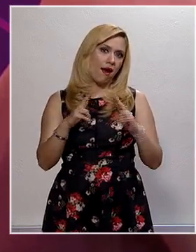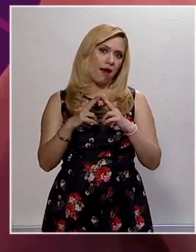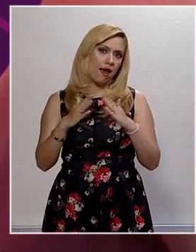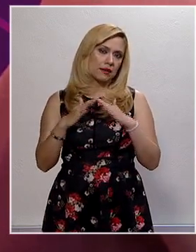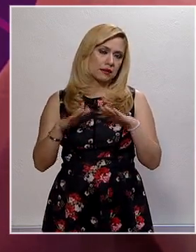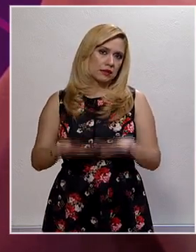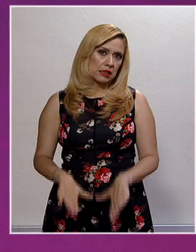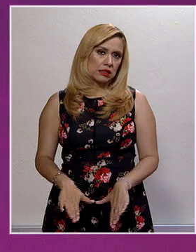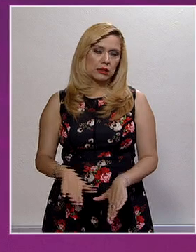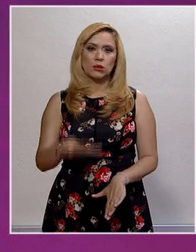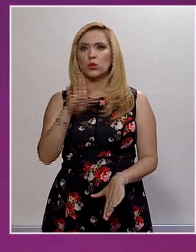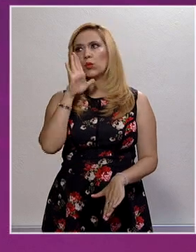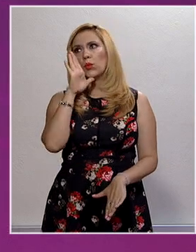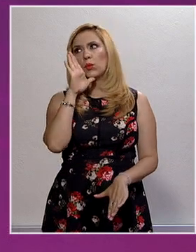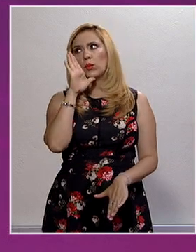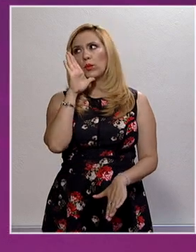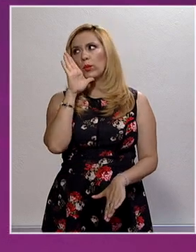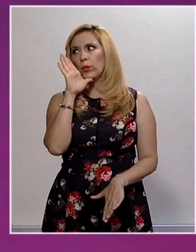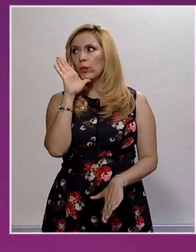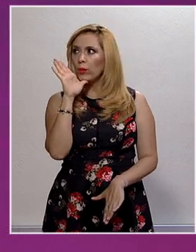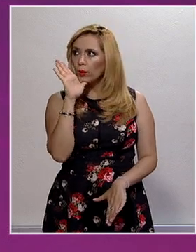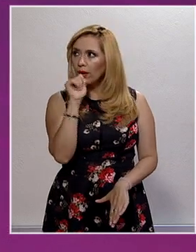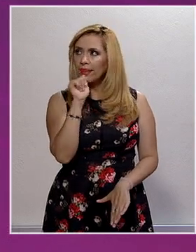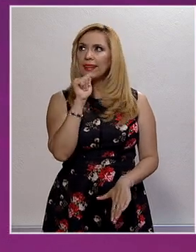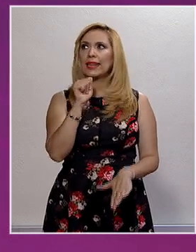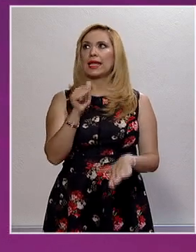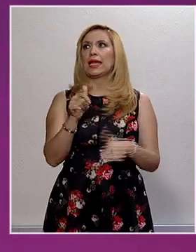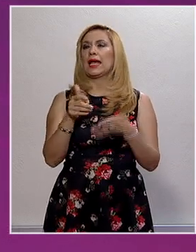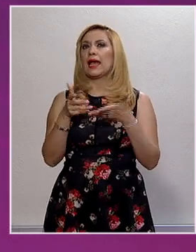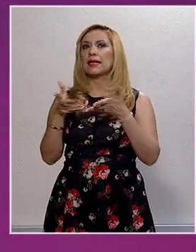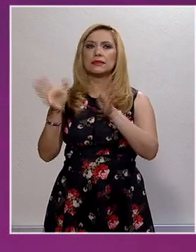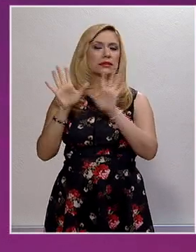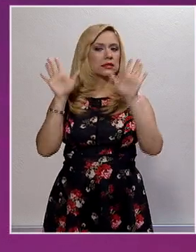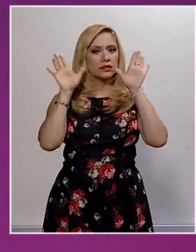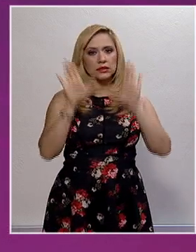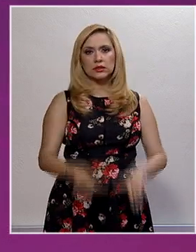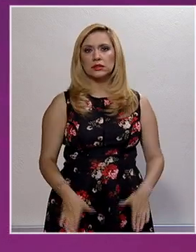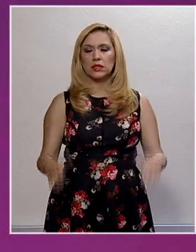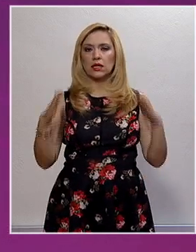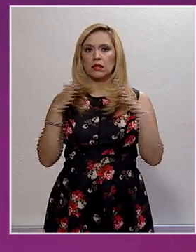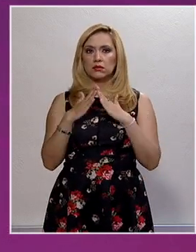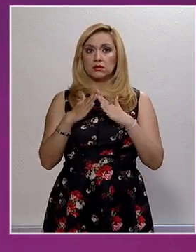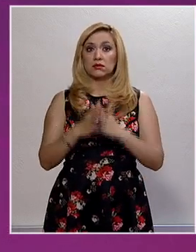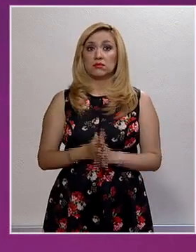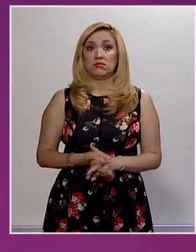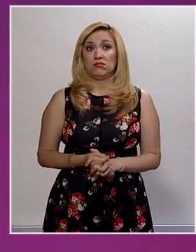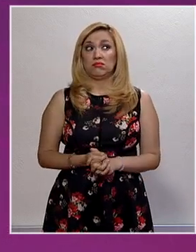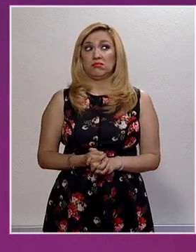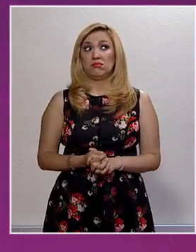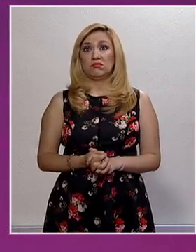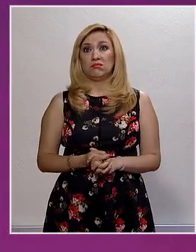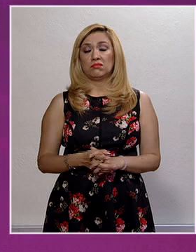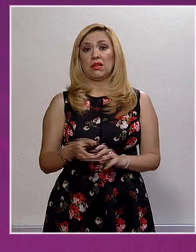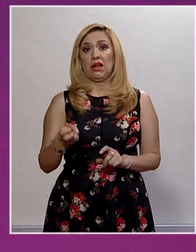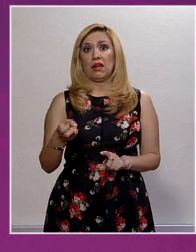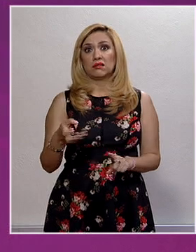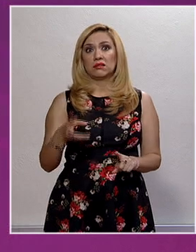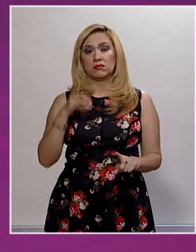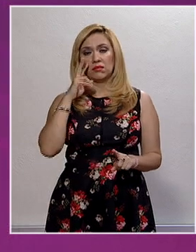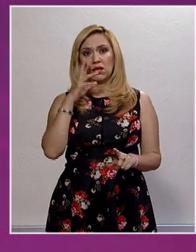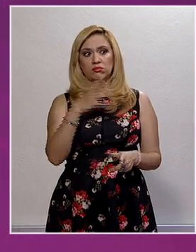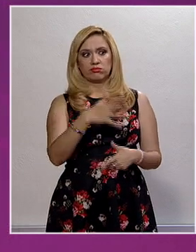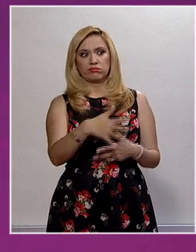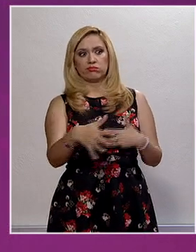espacio público, que deben de mantenerse en el espacio privado. Entonces, todo esto generó un contexto en el